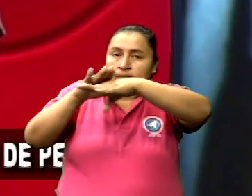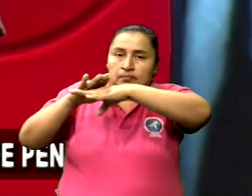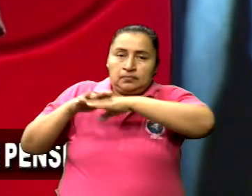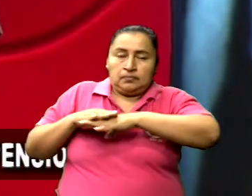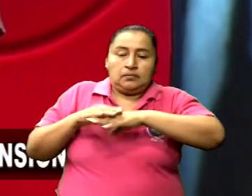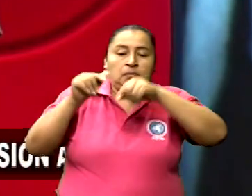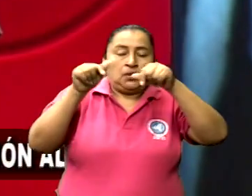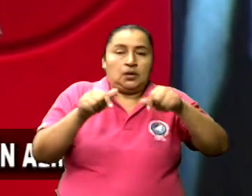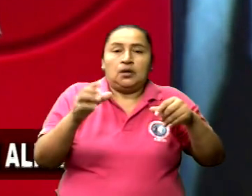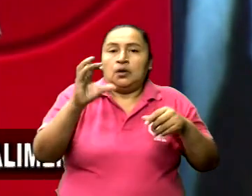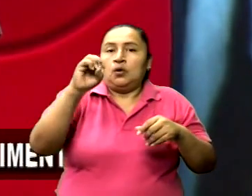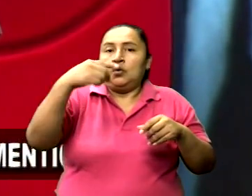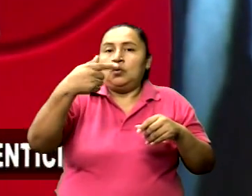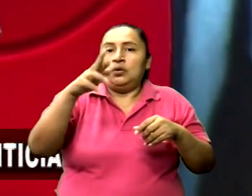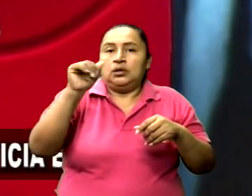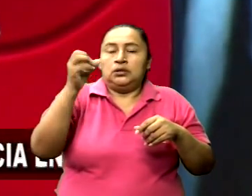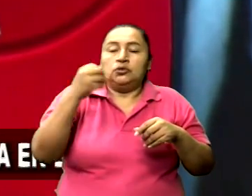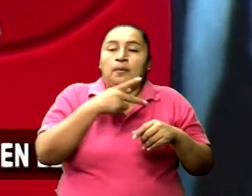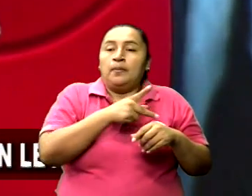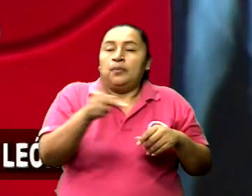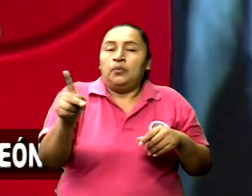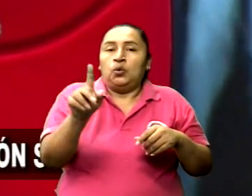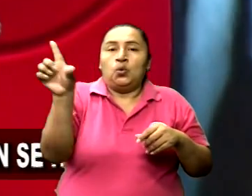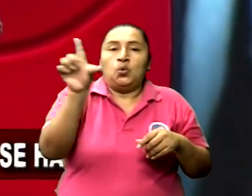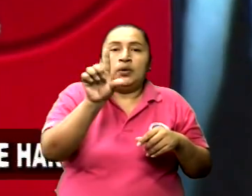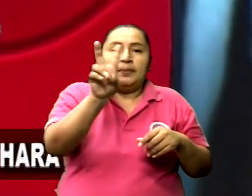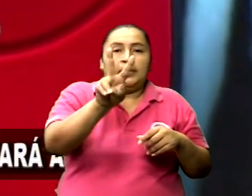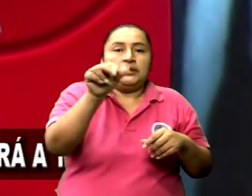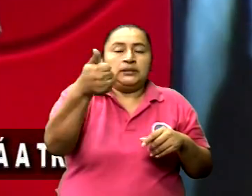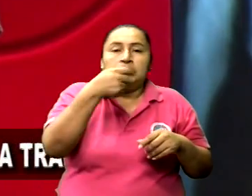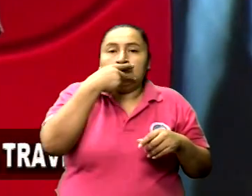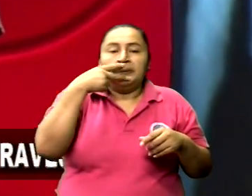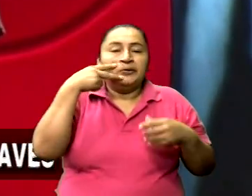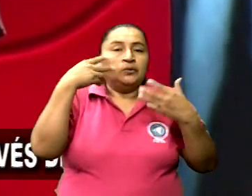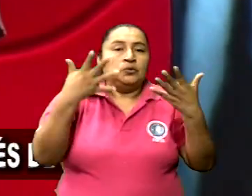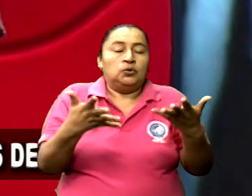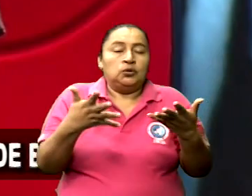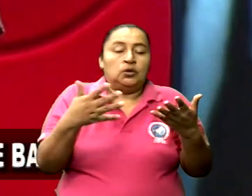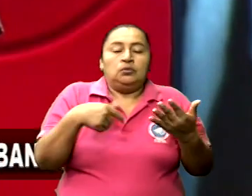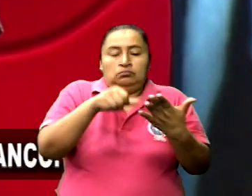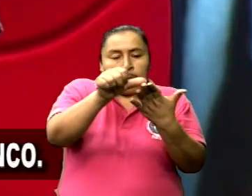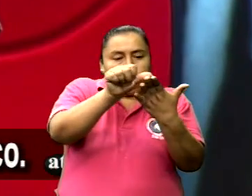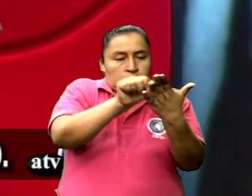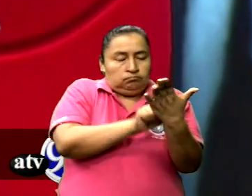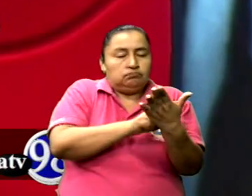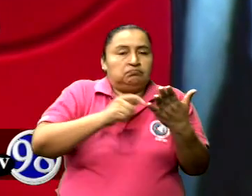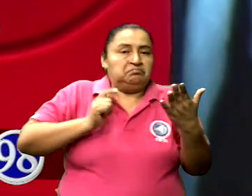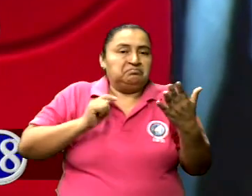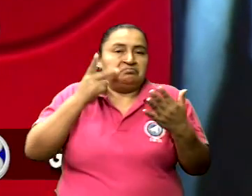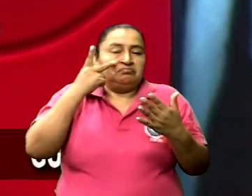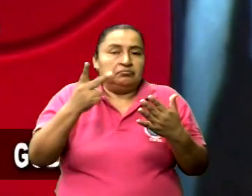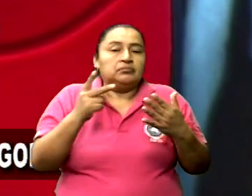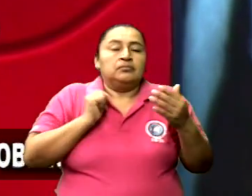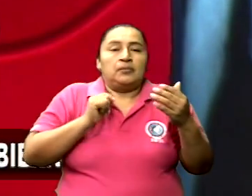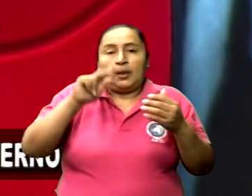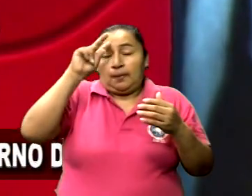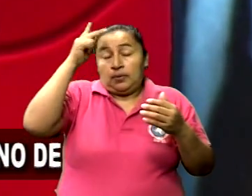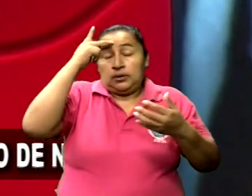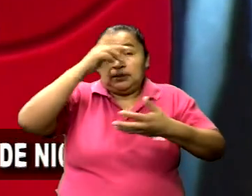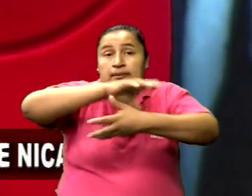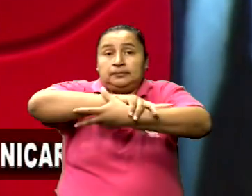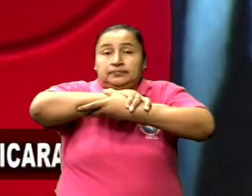al Congreso el próximo lunes 26 de junio con una agenda relacionada con la política de